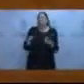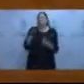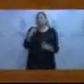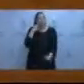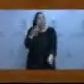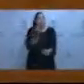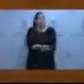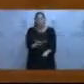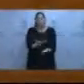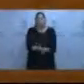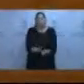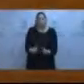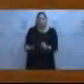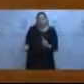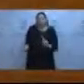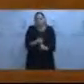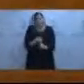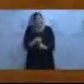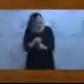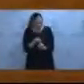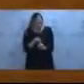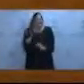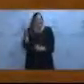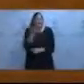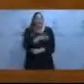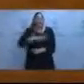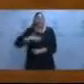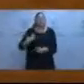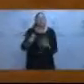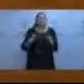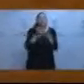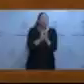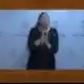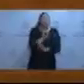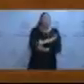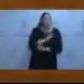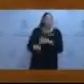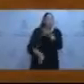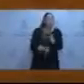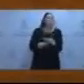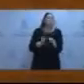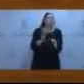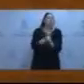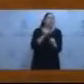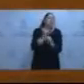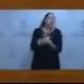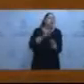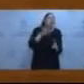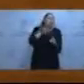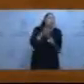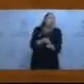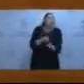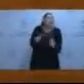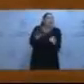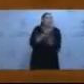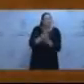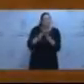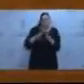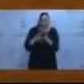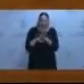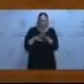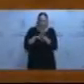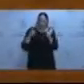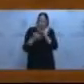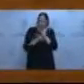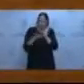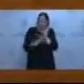no se les tome el pelo. Desde el Grupo Parlamentario Popular seguiremos trabajando para garantizar unos servicios sociales de calidad